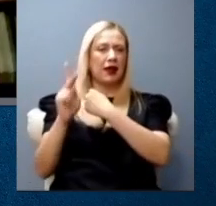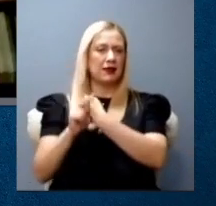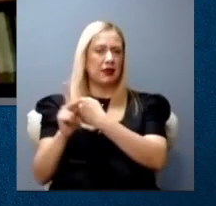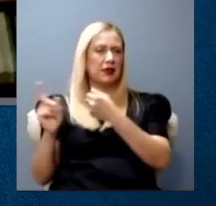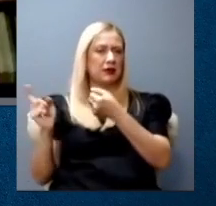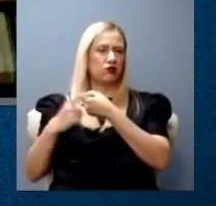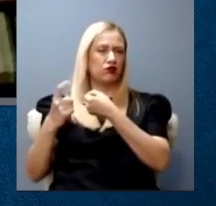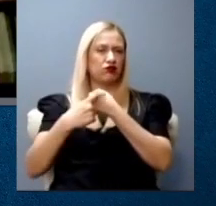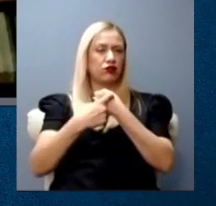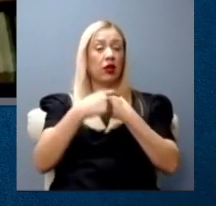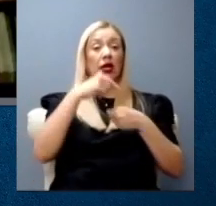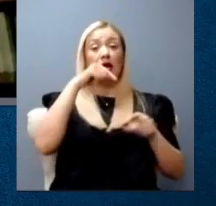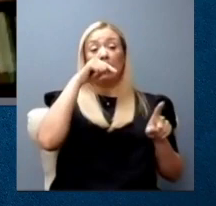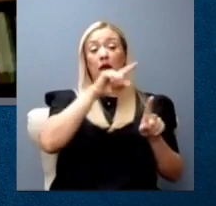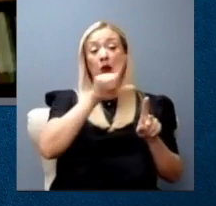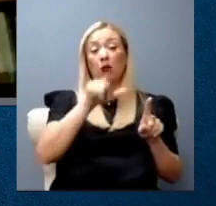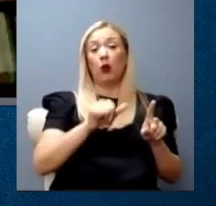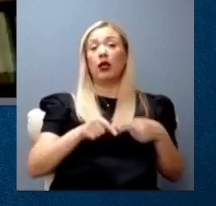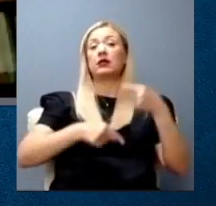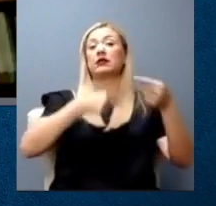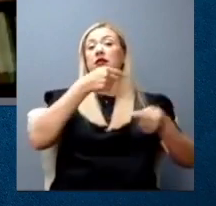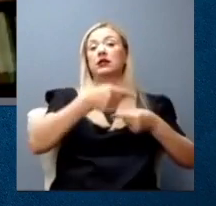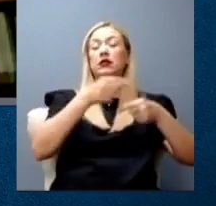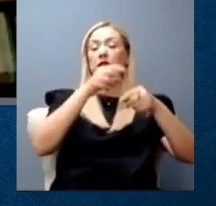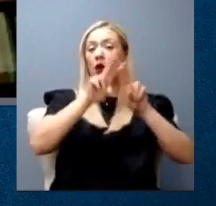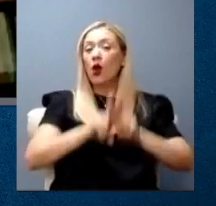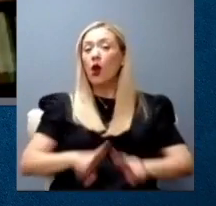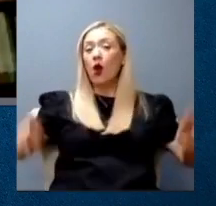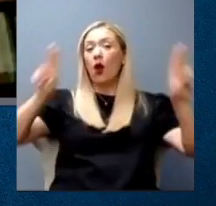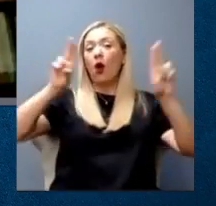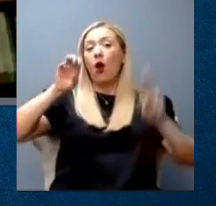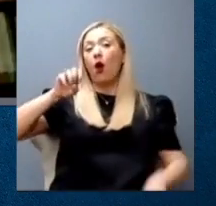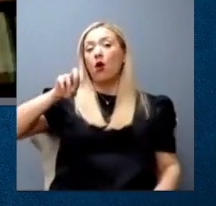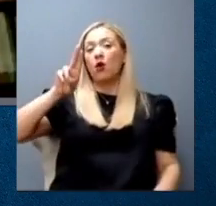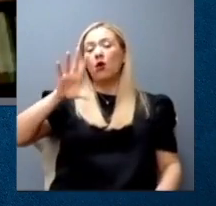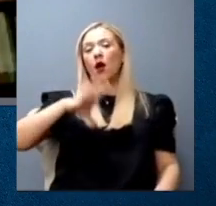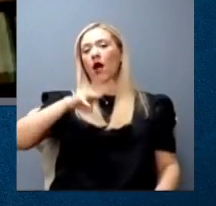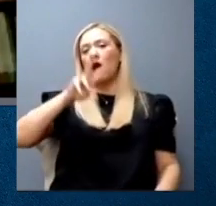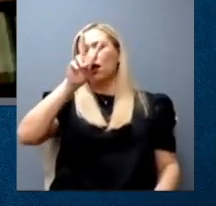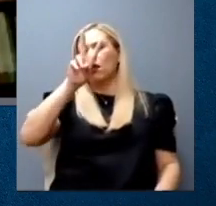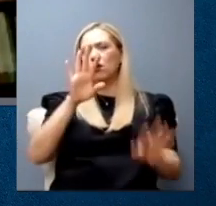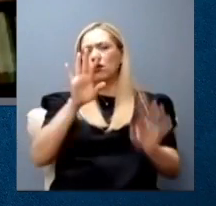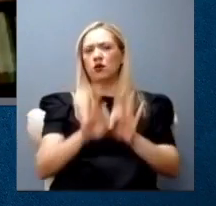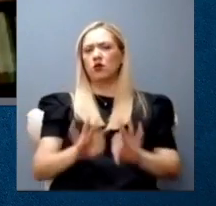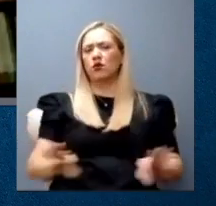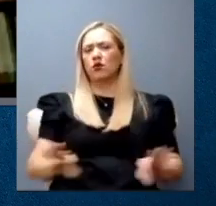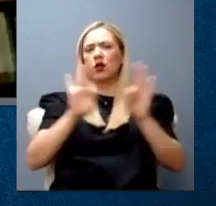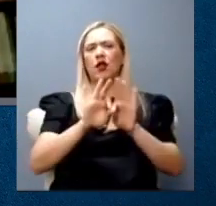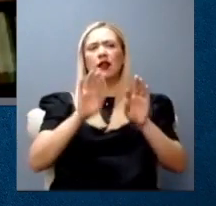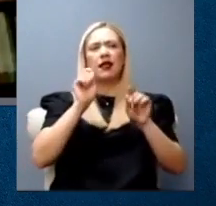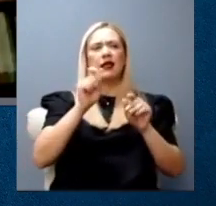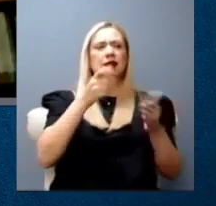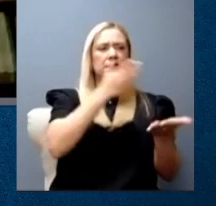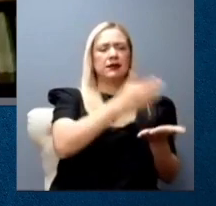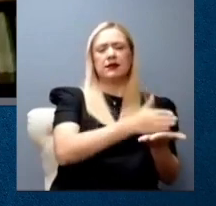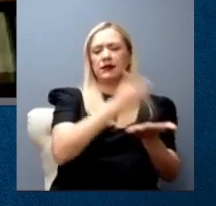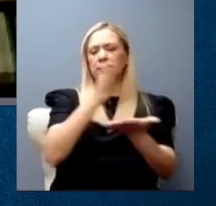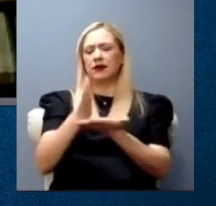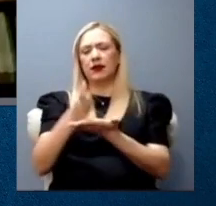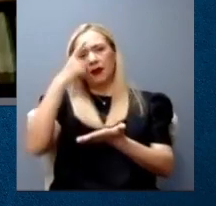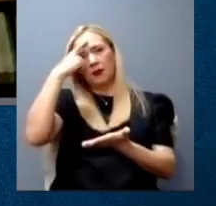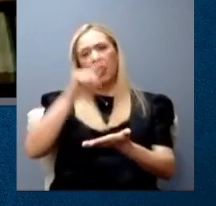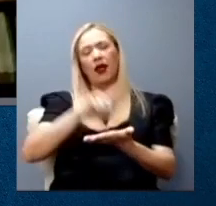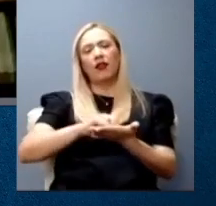Unidas, suponen dos puntos de inflexión importantes en el proceso de internacionalización de los